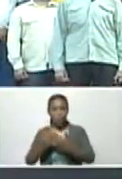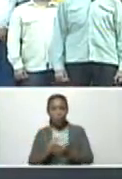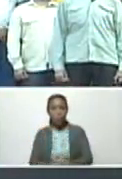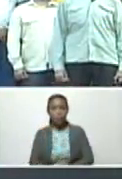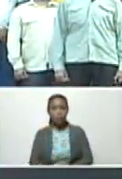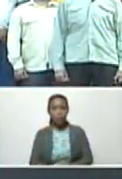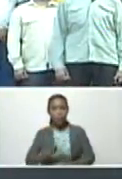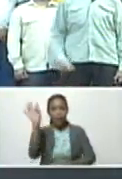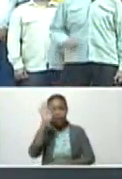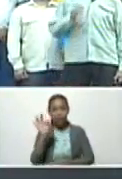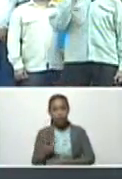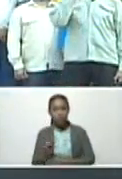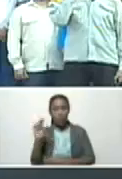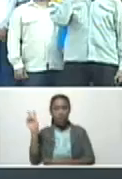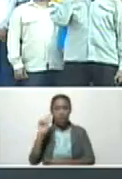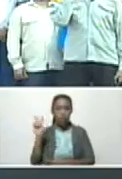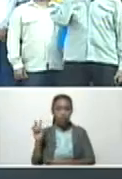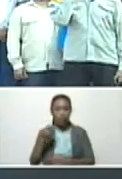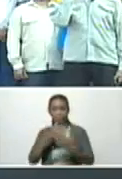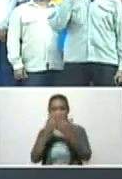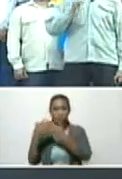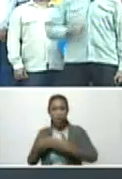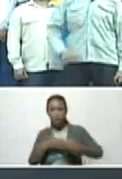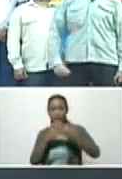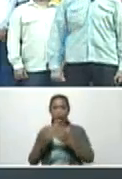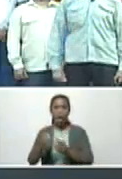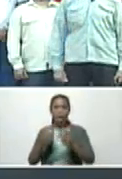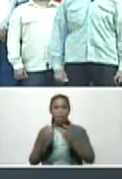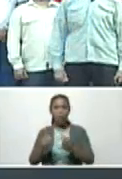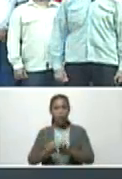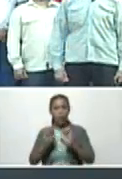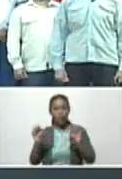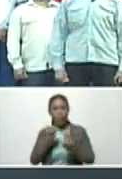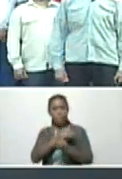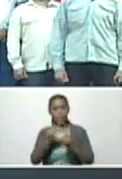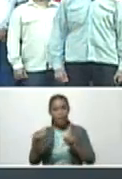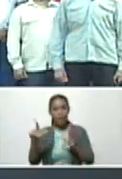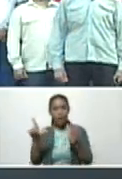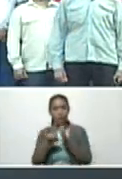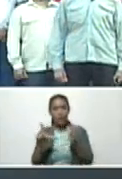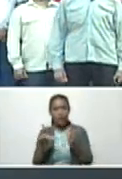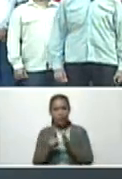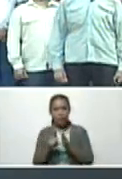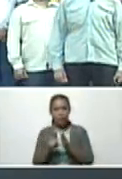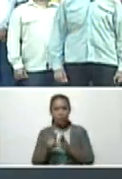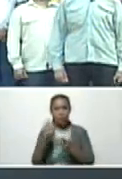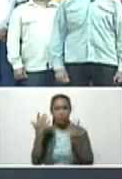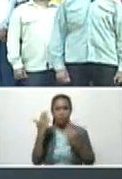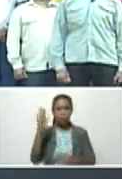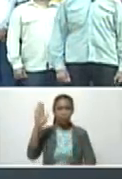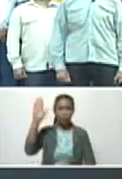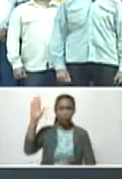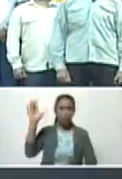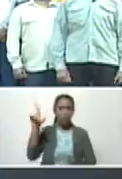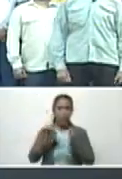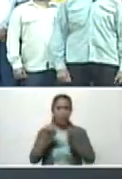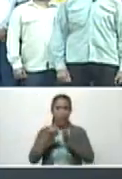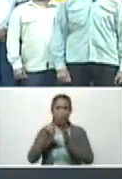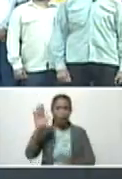la Federación Venezolana de Estudiantes de Educación Media en los liceos. ¡Levanten la mano los